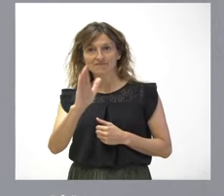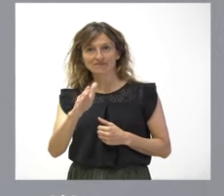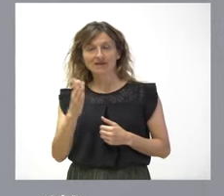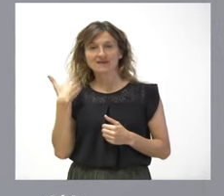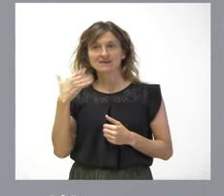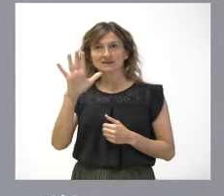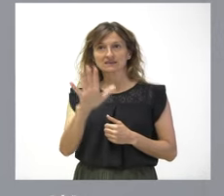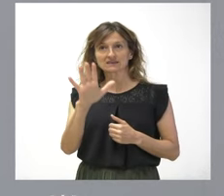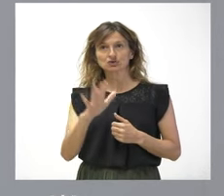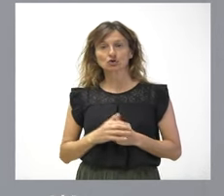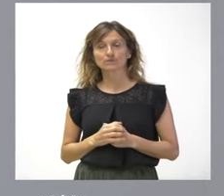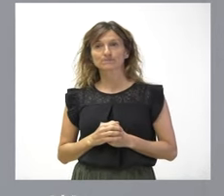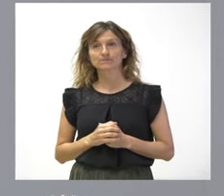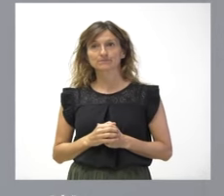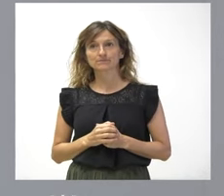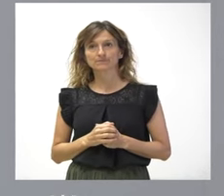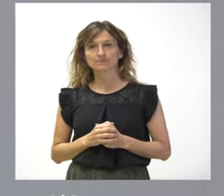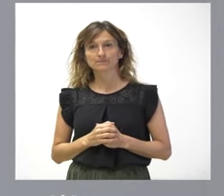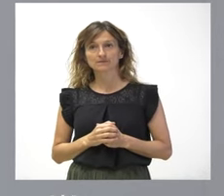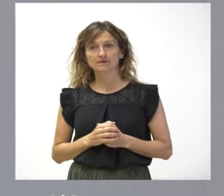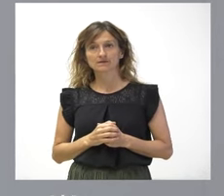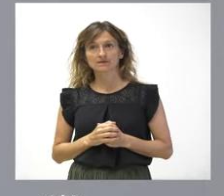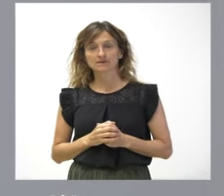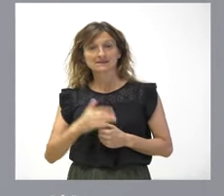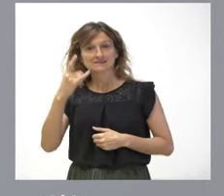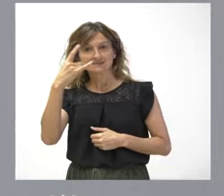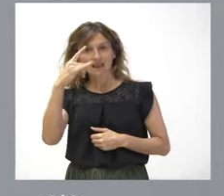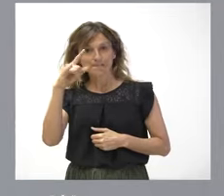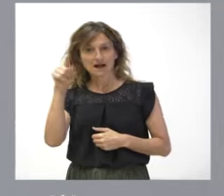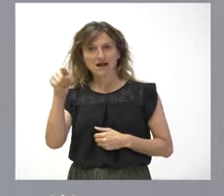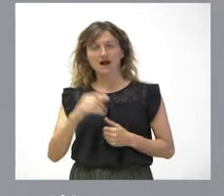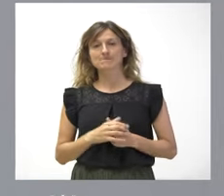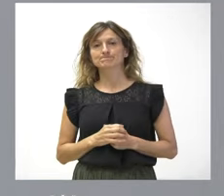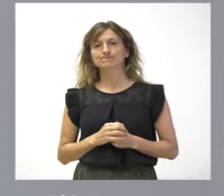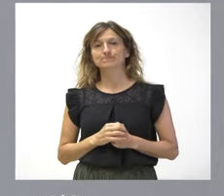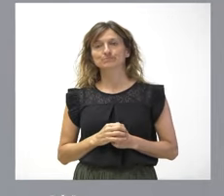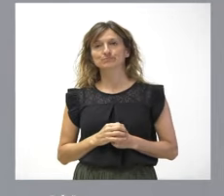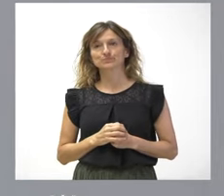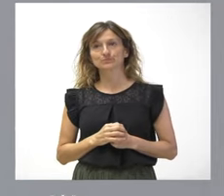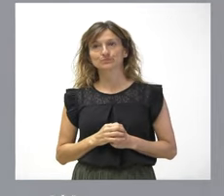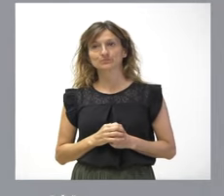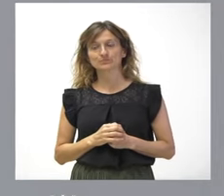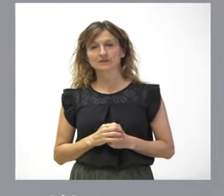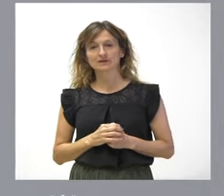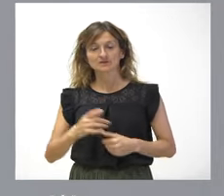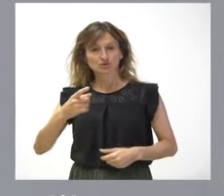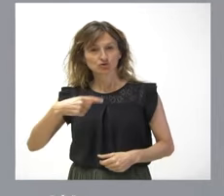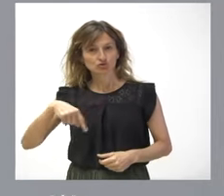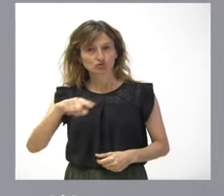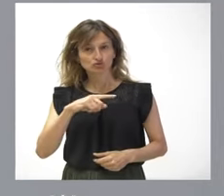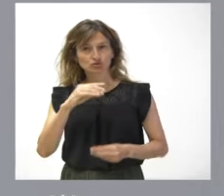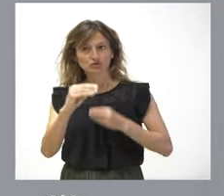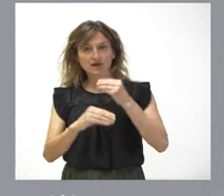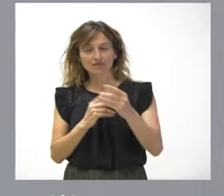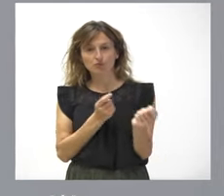quinto en el caso de de de Salamanca perdón y nosotros lo que estamos haciendo es reforzar todos